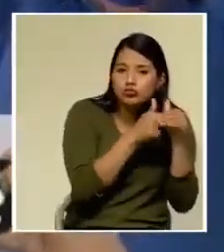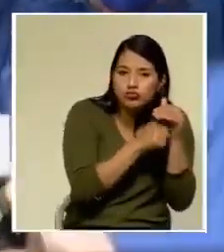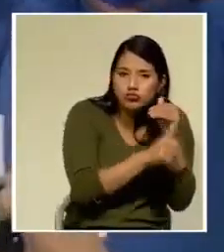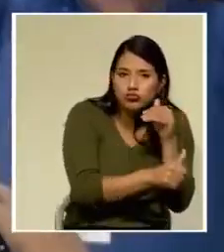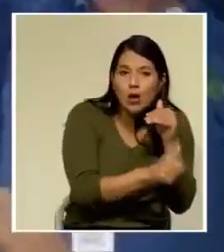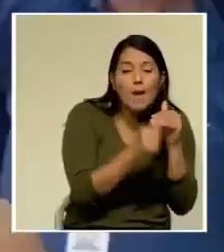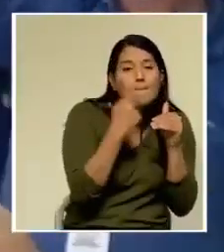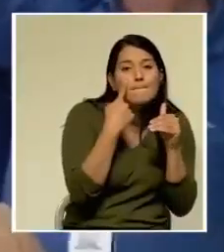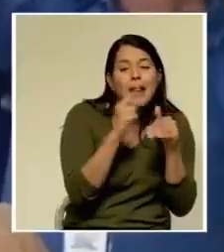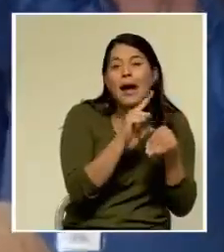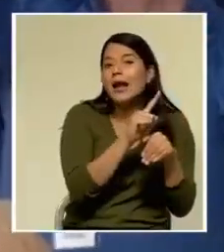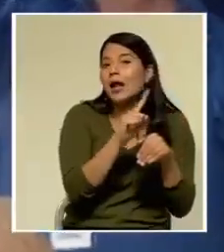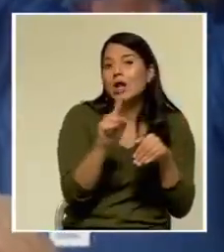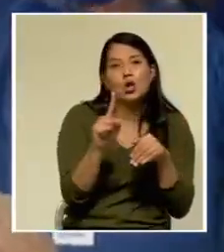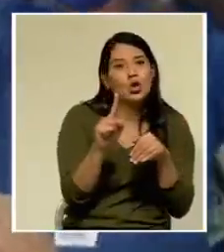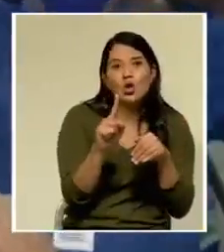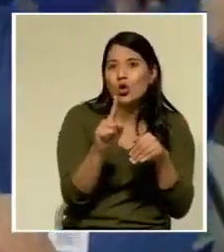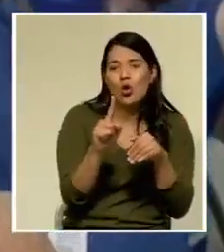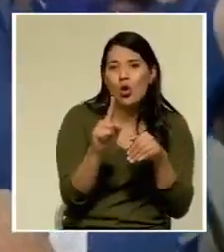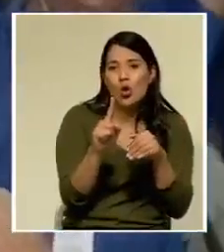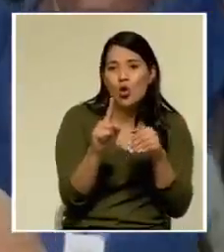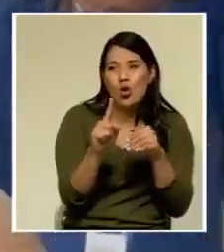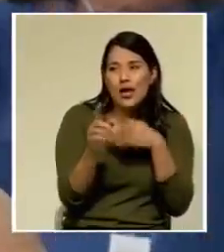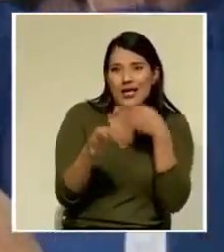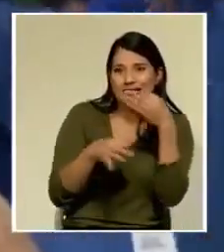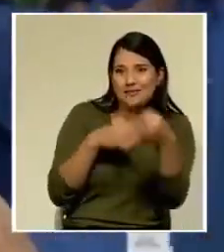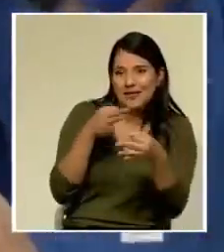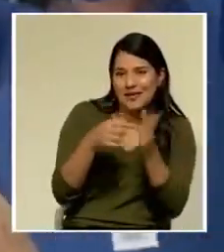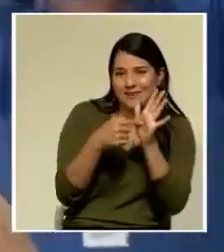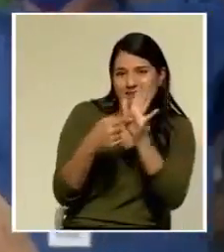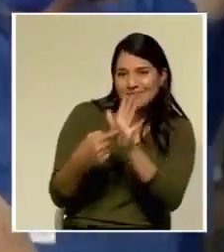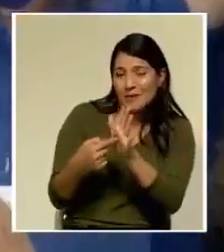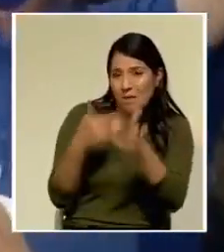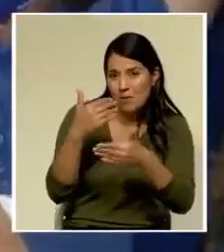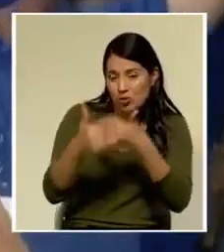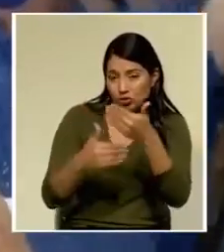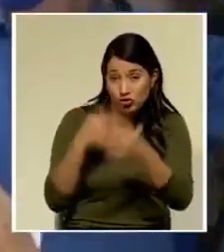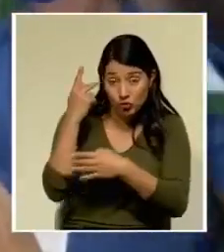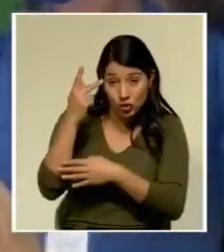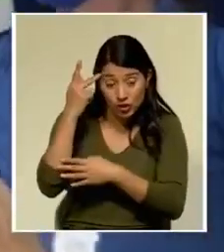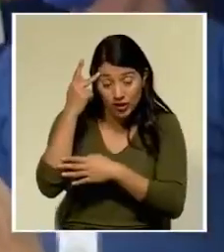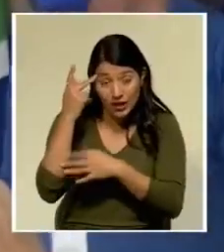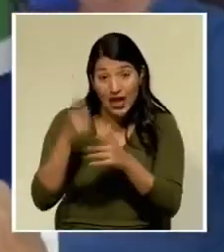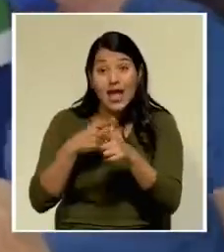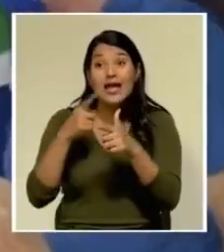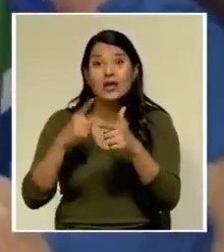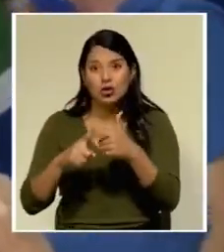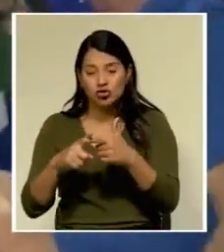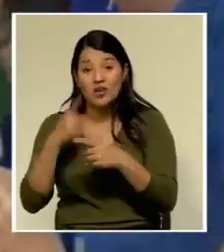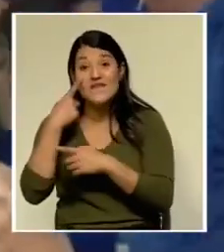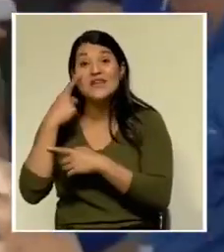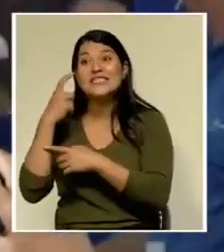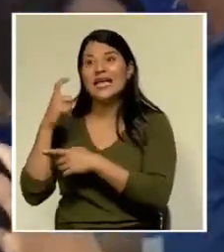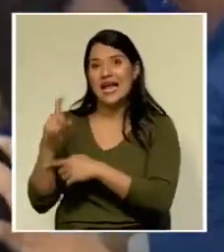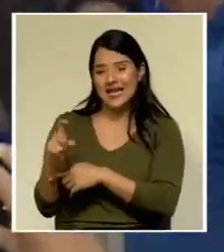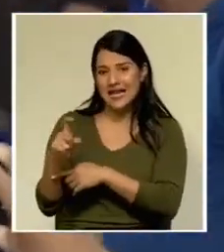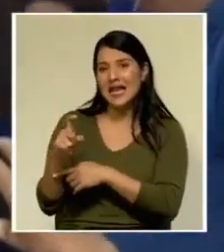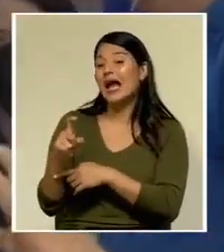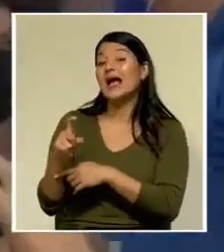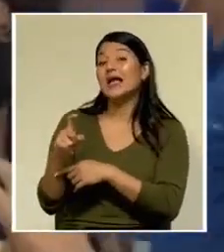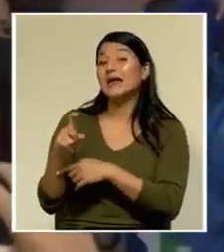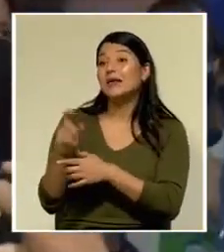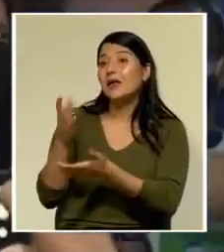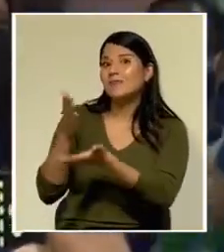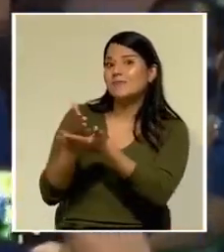partidos políticos. Por esta razón, la Fiscalía Adjunta de Probidad, Transparencia y Anticorrupción